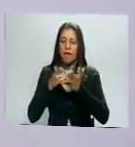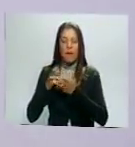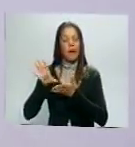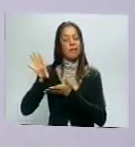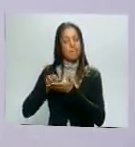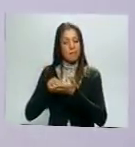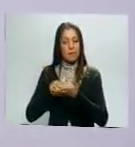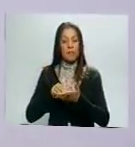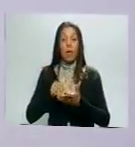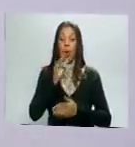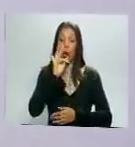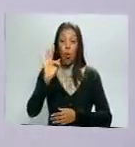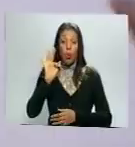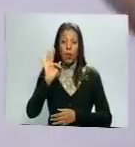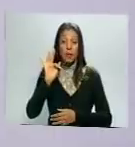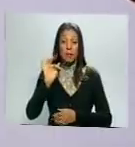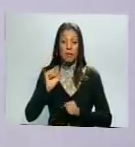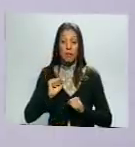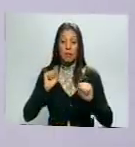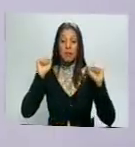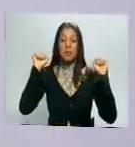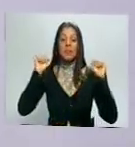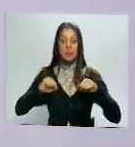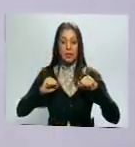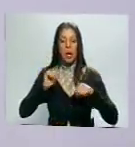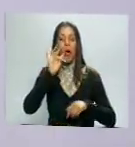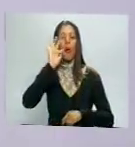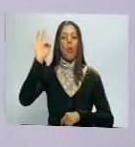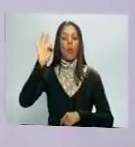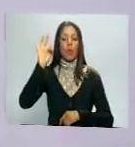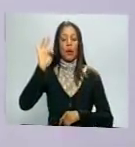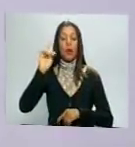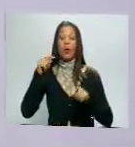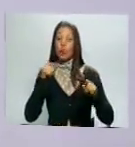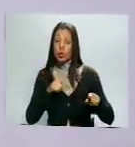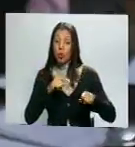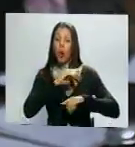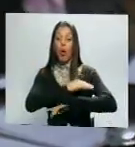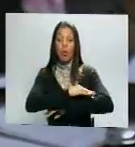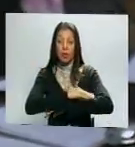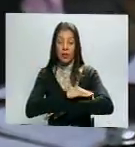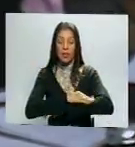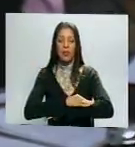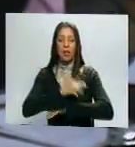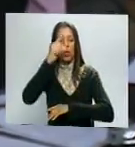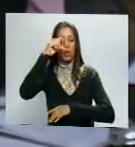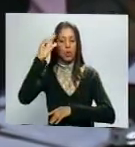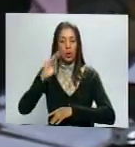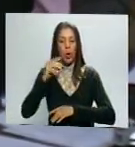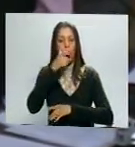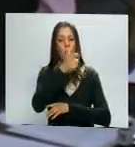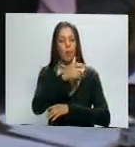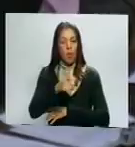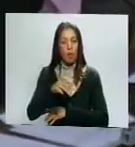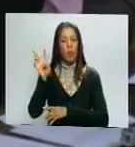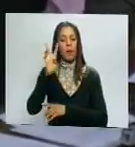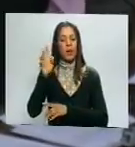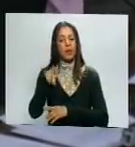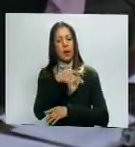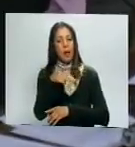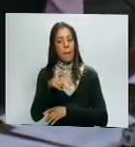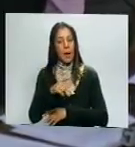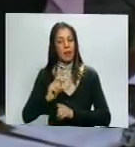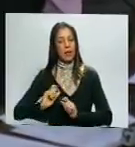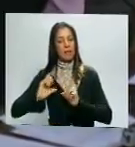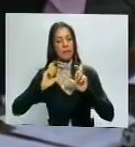Simón Bolívar. ¿Lo jura? Bueno, si así lo hiciere, que Dios, la patria y el pueblo de Venezuela os